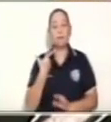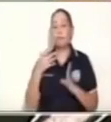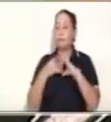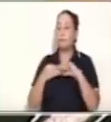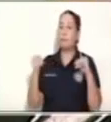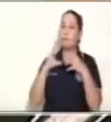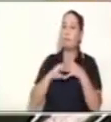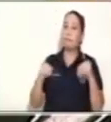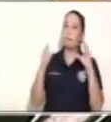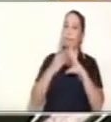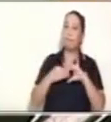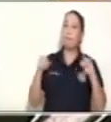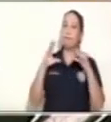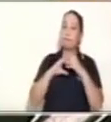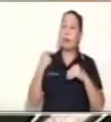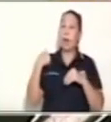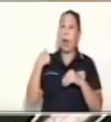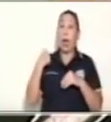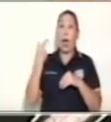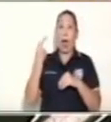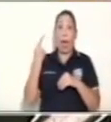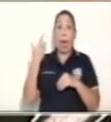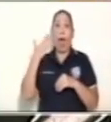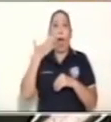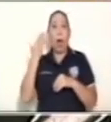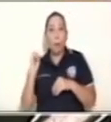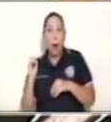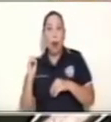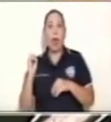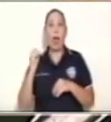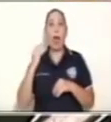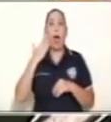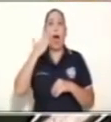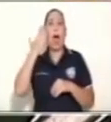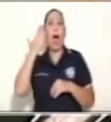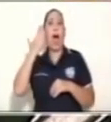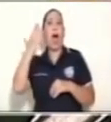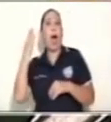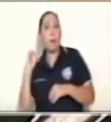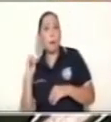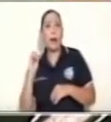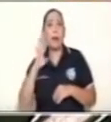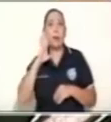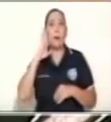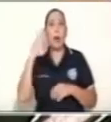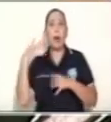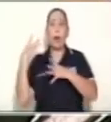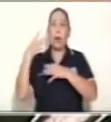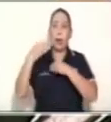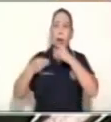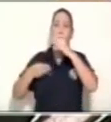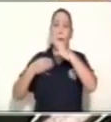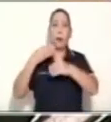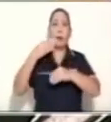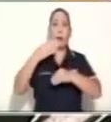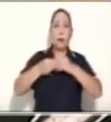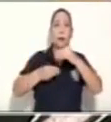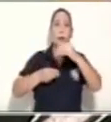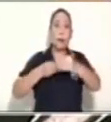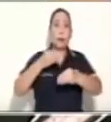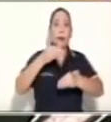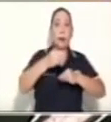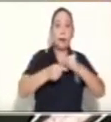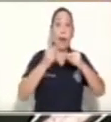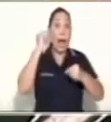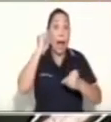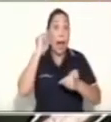de estar hablando. El papá de mi abuela se la contó a ella, mi abuela me lo contó a mí y yo